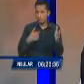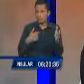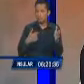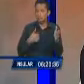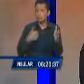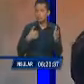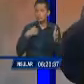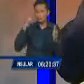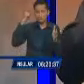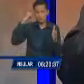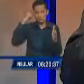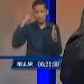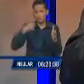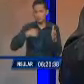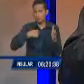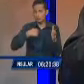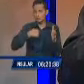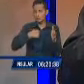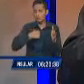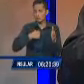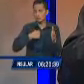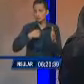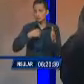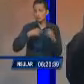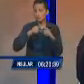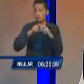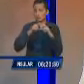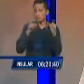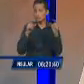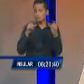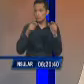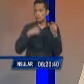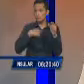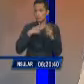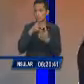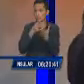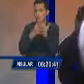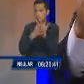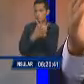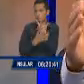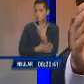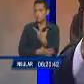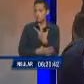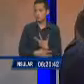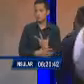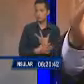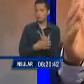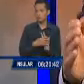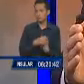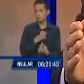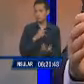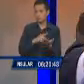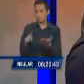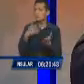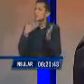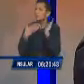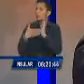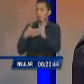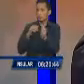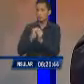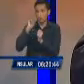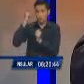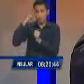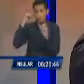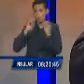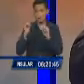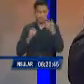el del Estado, pero es mi cuenta individual. Suponte que falta el del patrono o el del